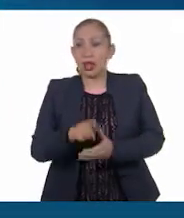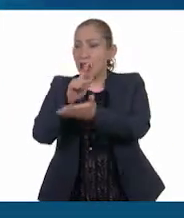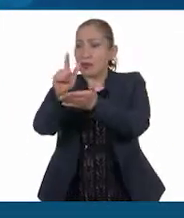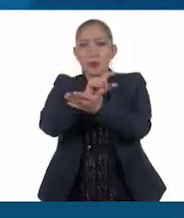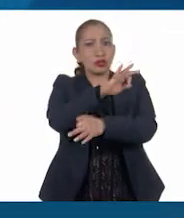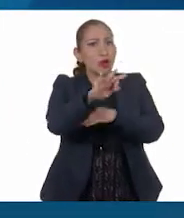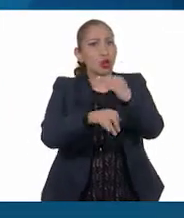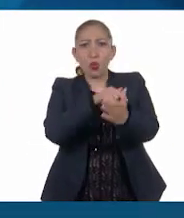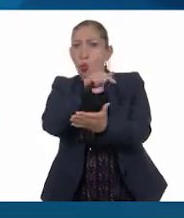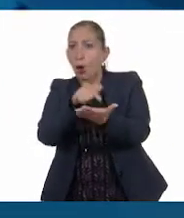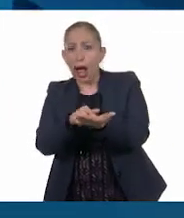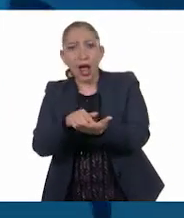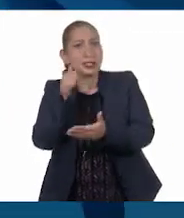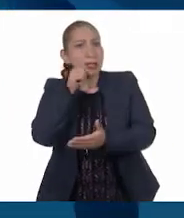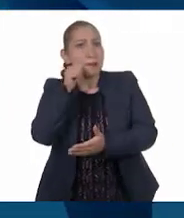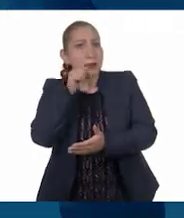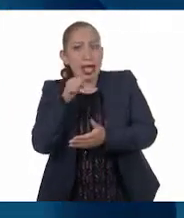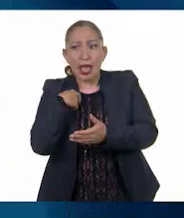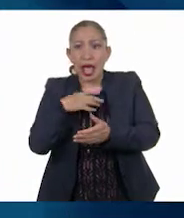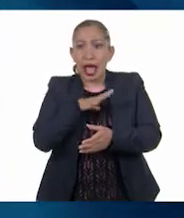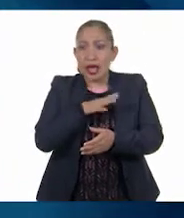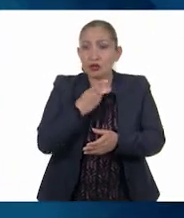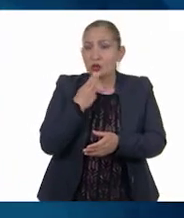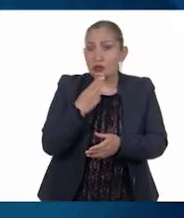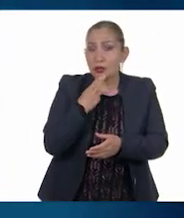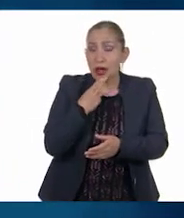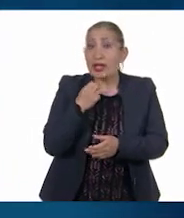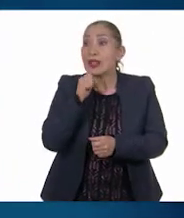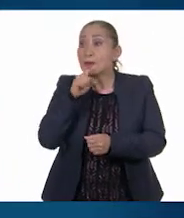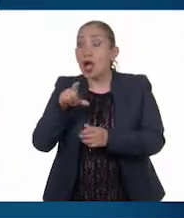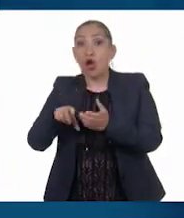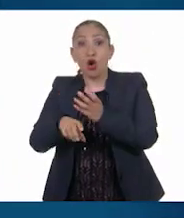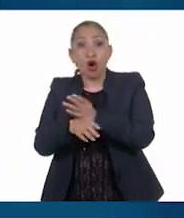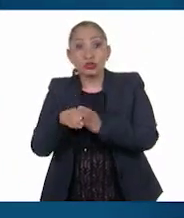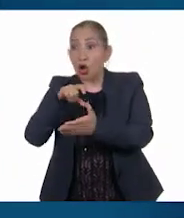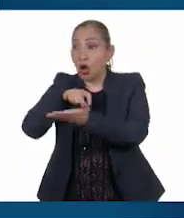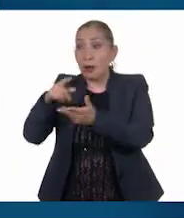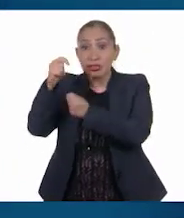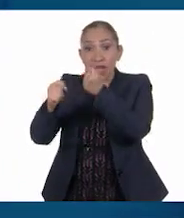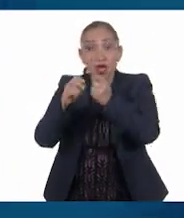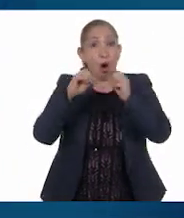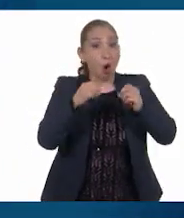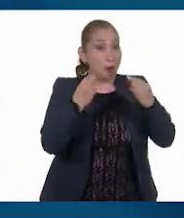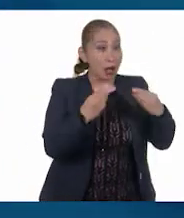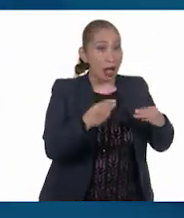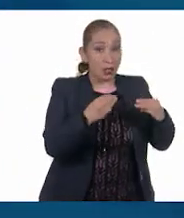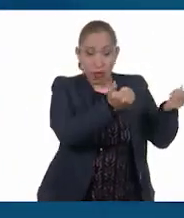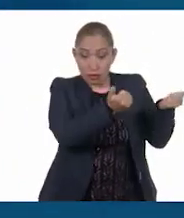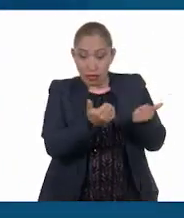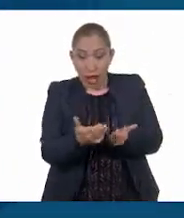Desinfecta las superficies y los objetos que más utilizas. También las cosas que compres en la tienda o el supermercado.